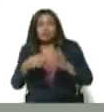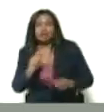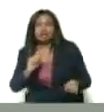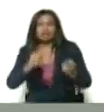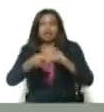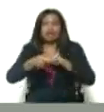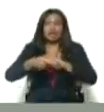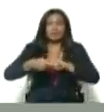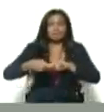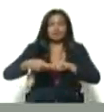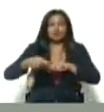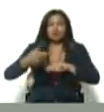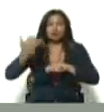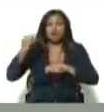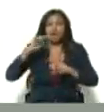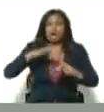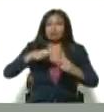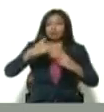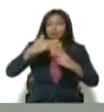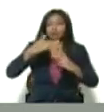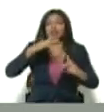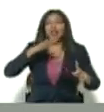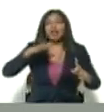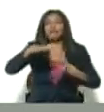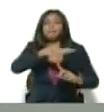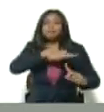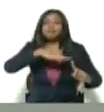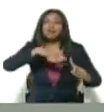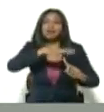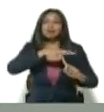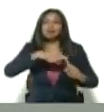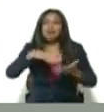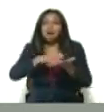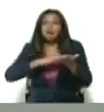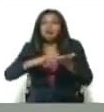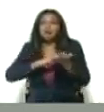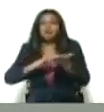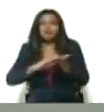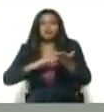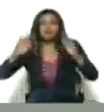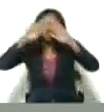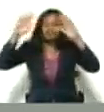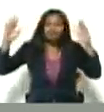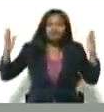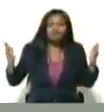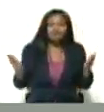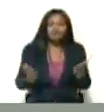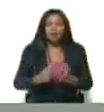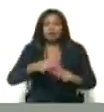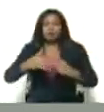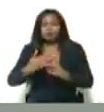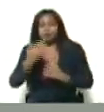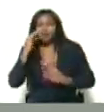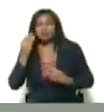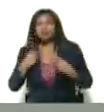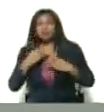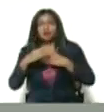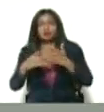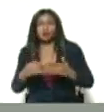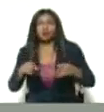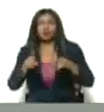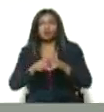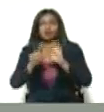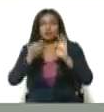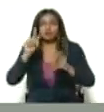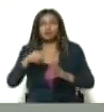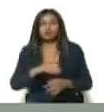climático dicen que ha habido una recuperación, en medio de esta pandemia, una recuperación global de la situación climática del mundo. ¿Qué les